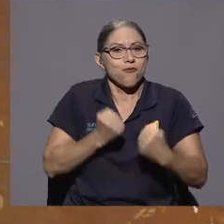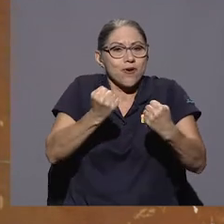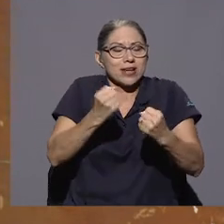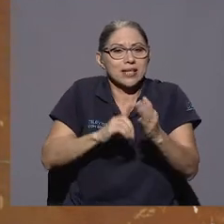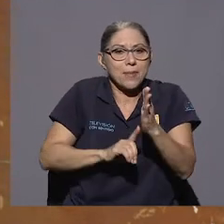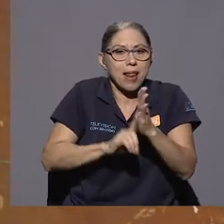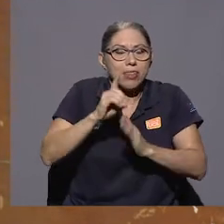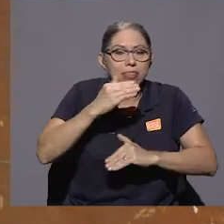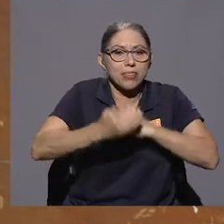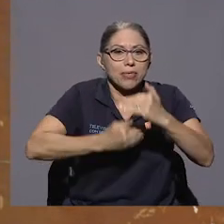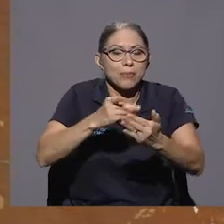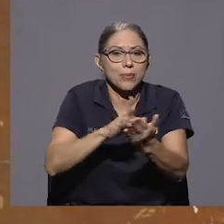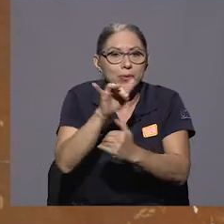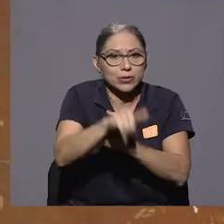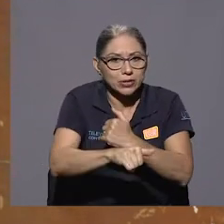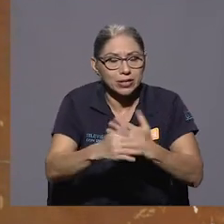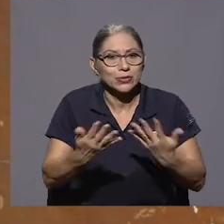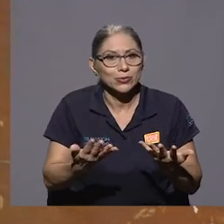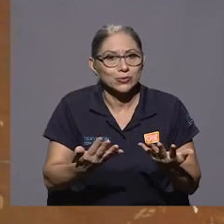proyectos.